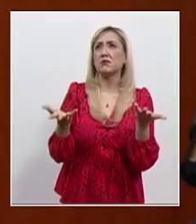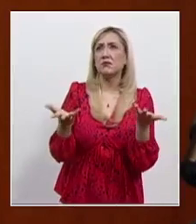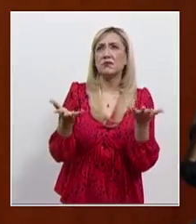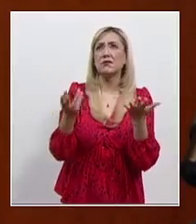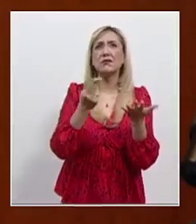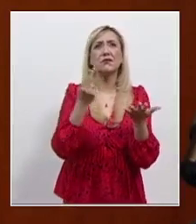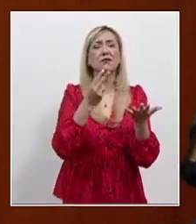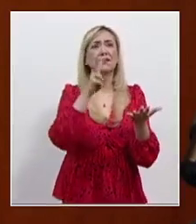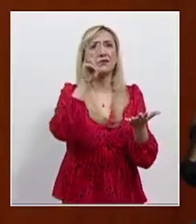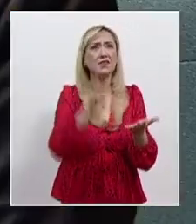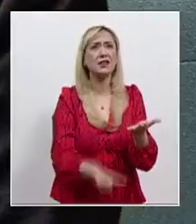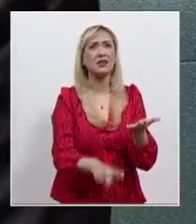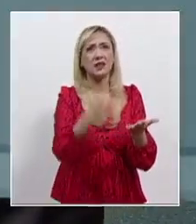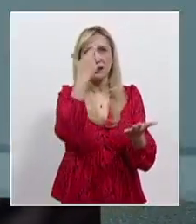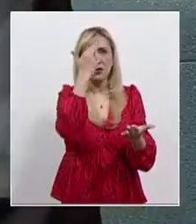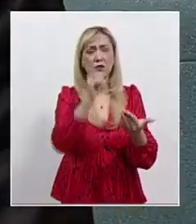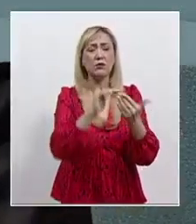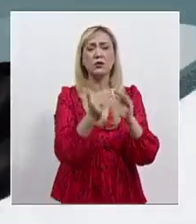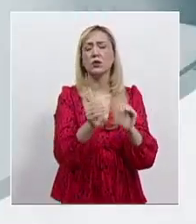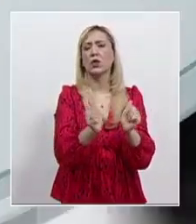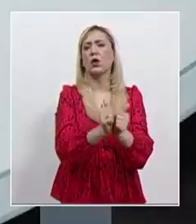la racionalidad.